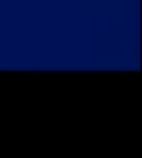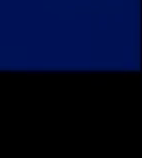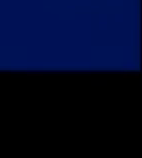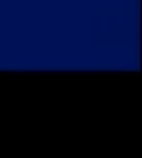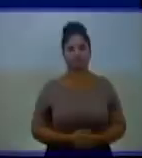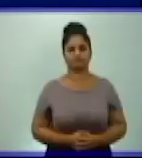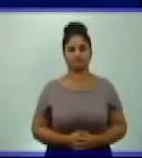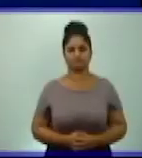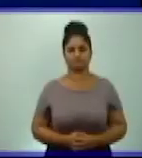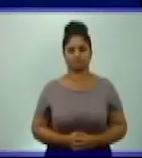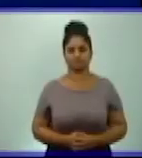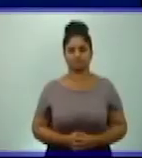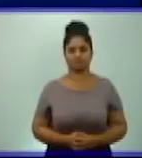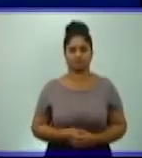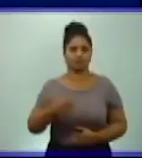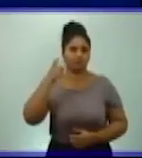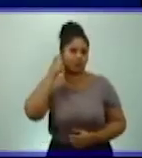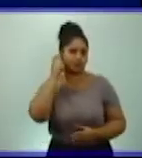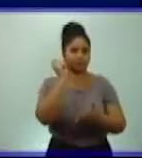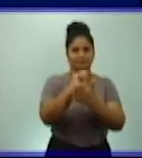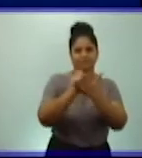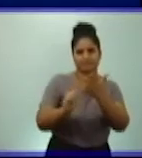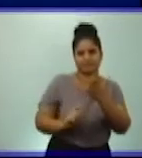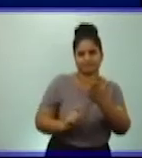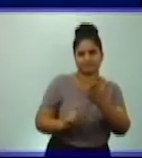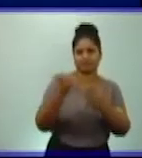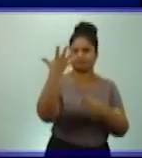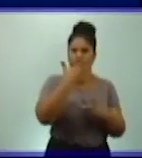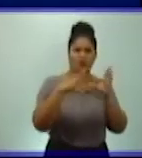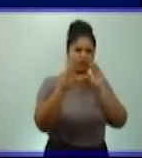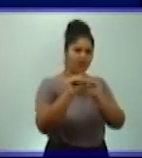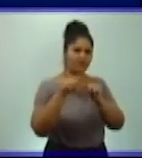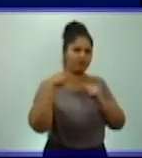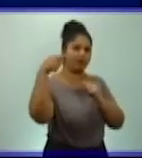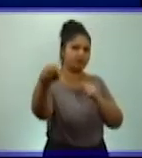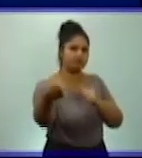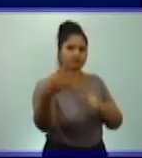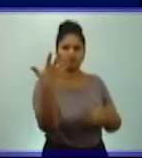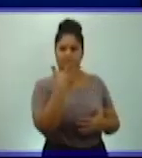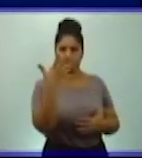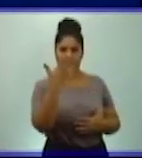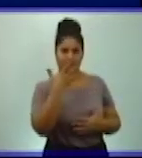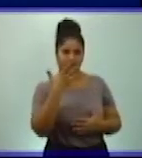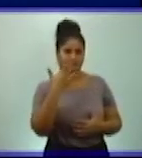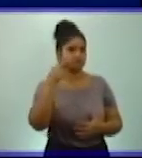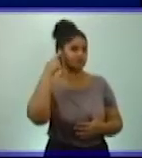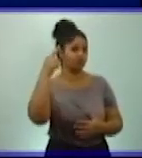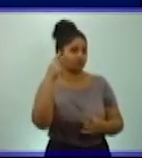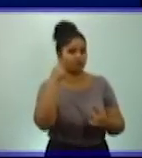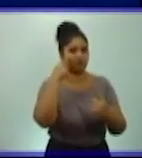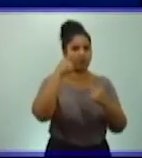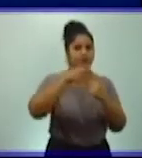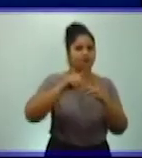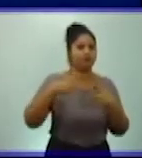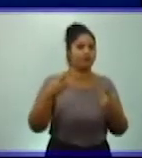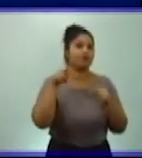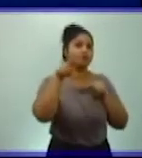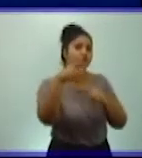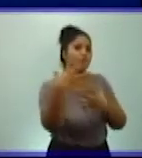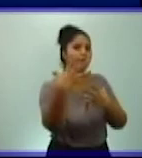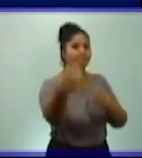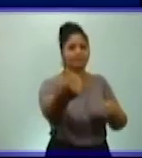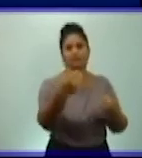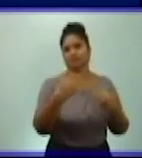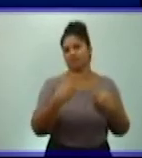La autora, ¿a quién se está refiriendo? ¿Por qué retórica del llanto? Fíjense que es tratar de convencer al amante, y esa pregunta la hemos ido respondiendo a medida del